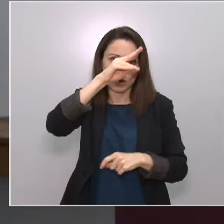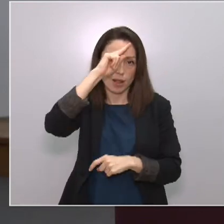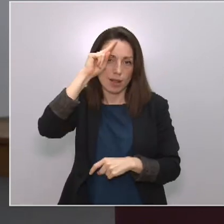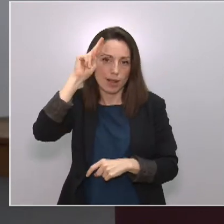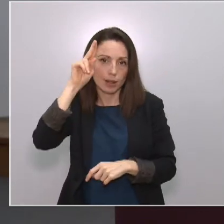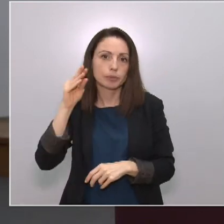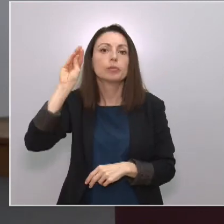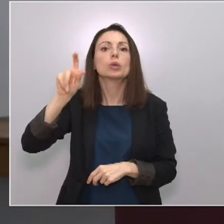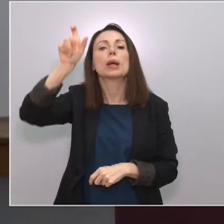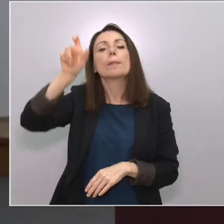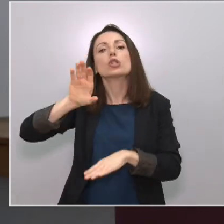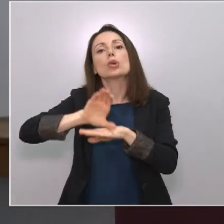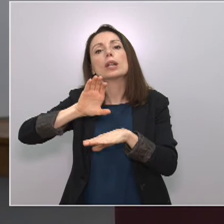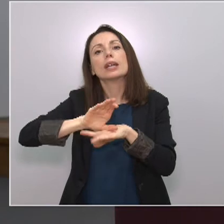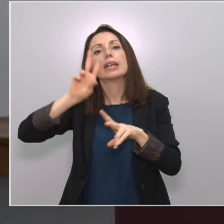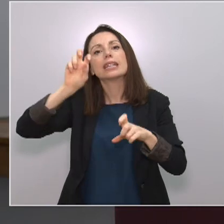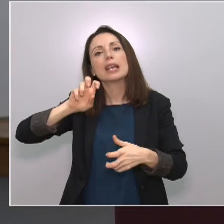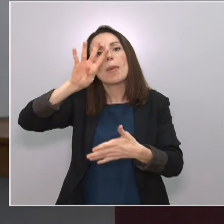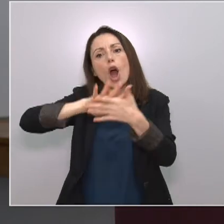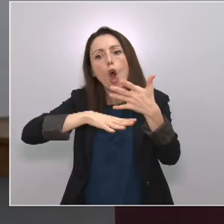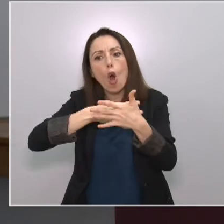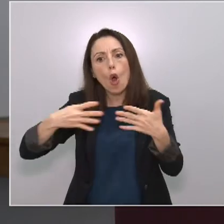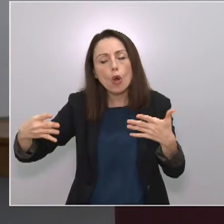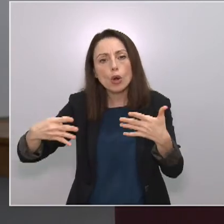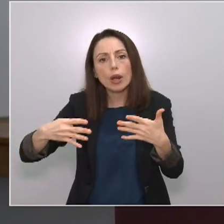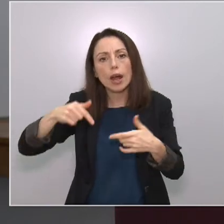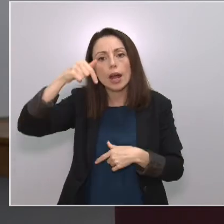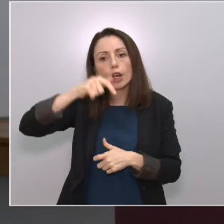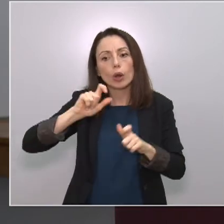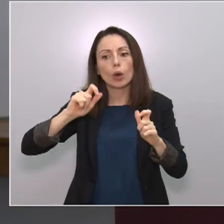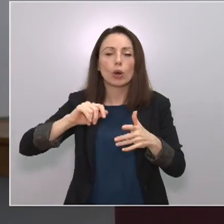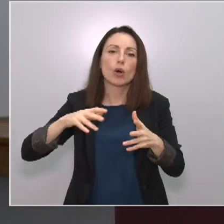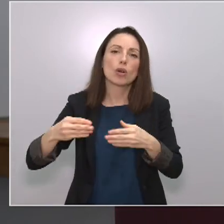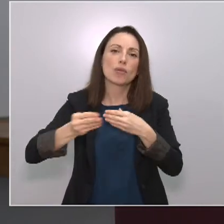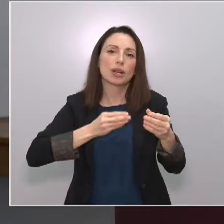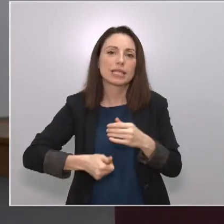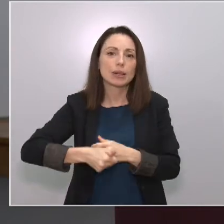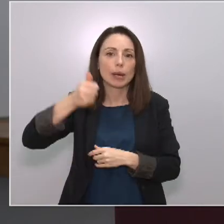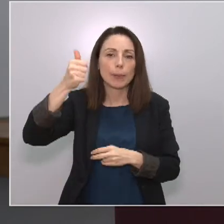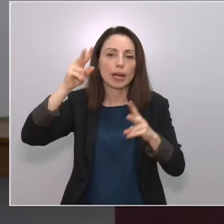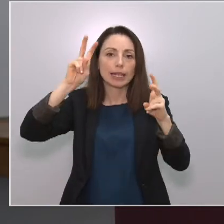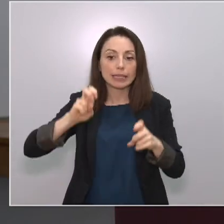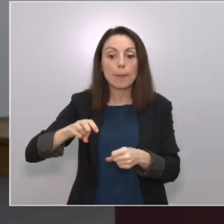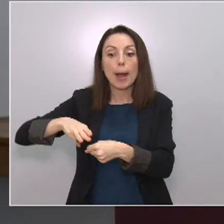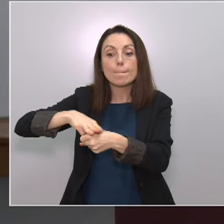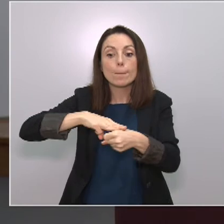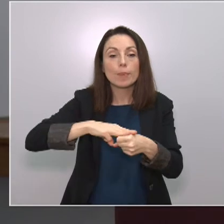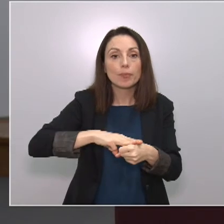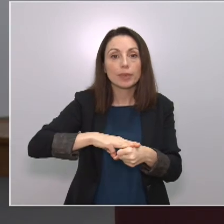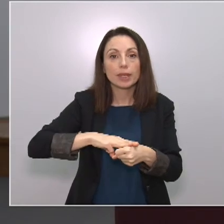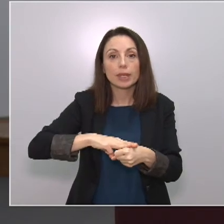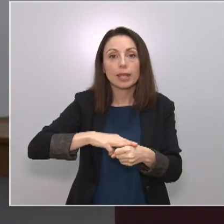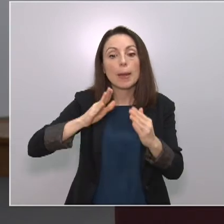al consejero sobre el tema de las franjas. Ya sabemos que hoy se reducen o se flexibilizan, ¿no?, para aquellos municipios de menos de